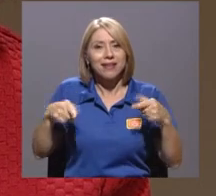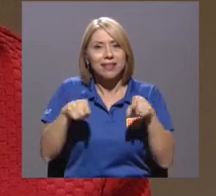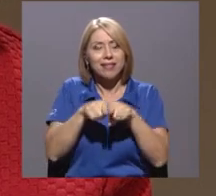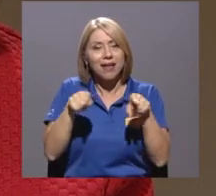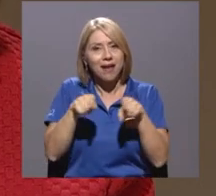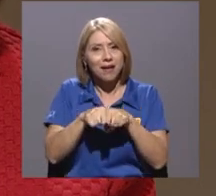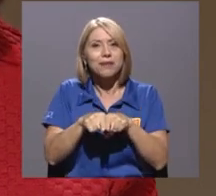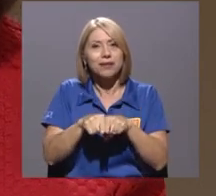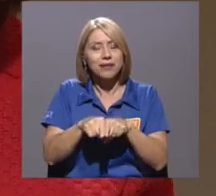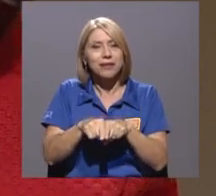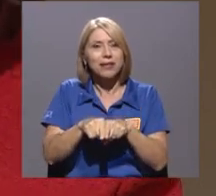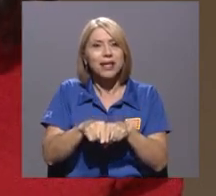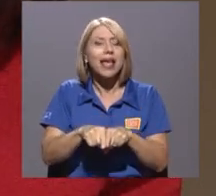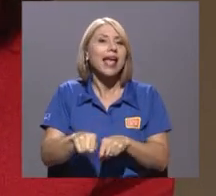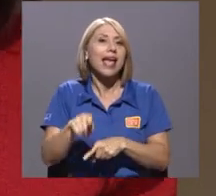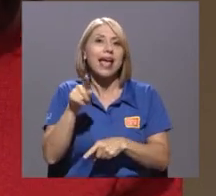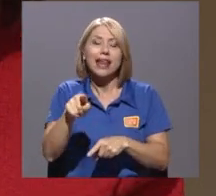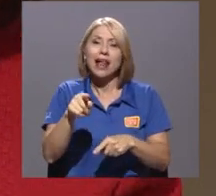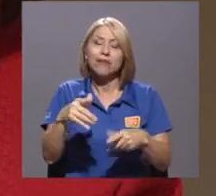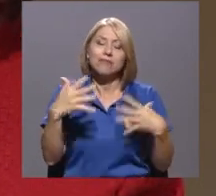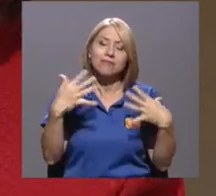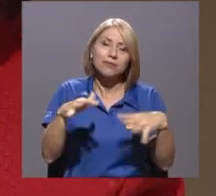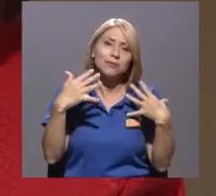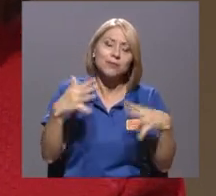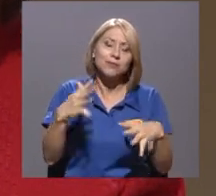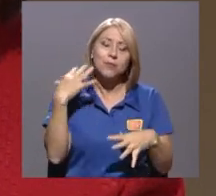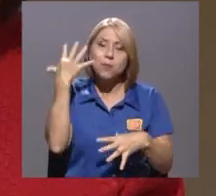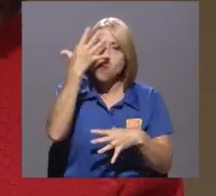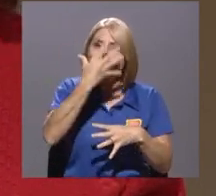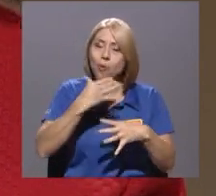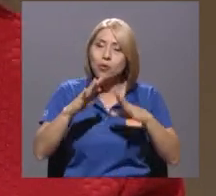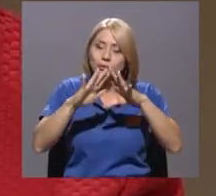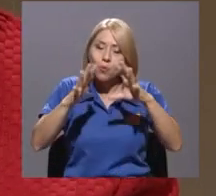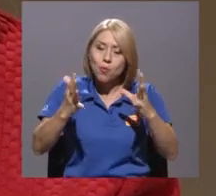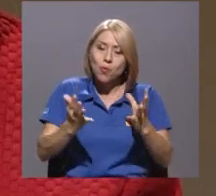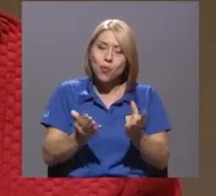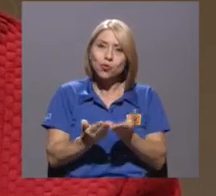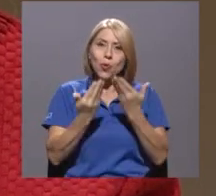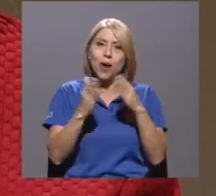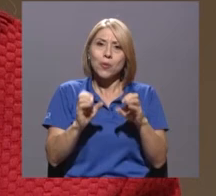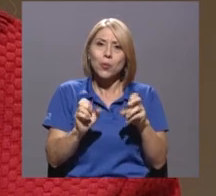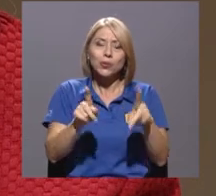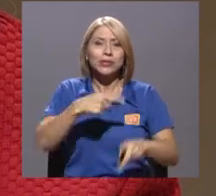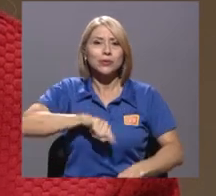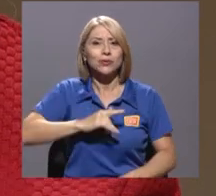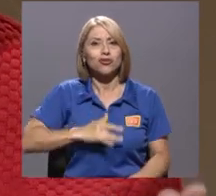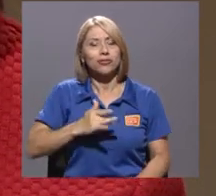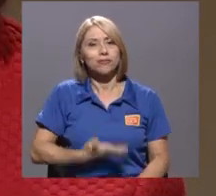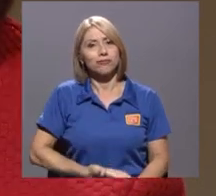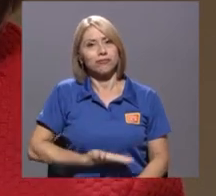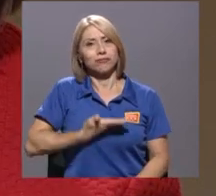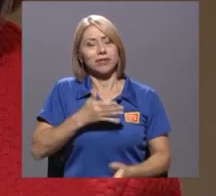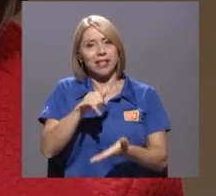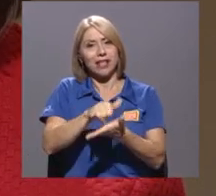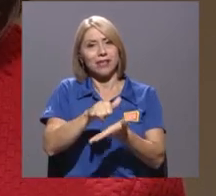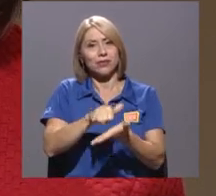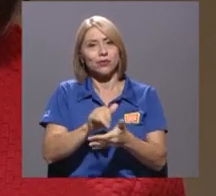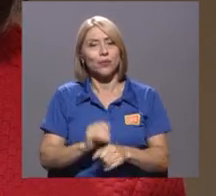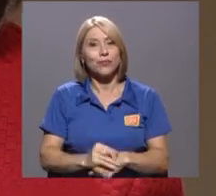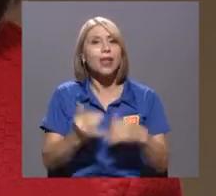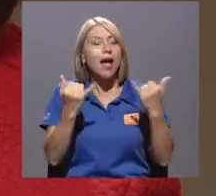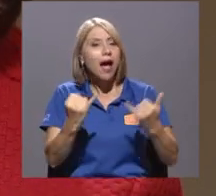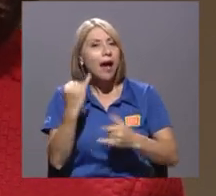una riqueza del mundo que se abría estamos muy orgullosos de esto y la iniciativa ahora